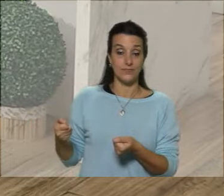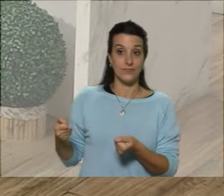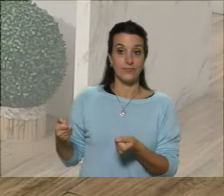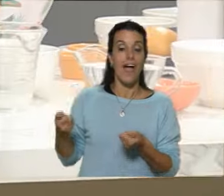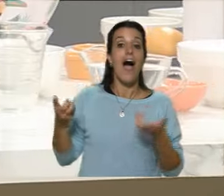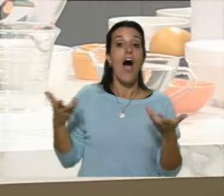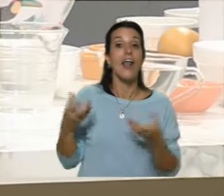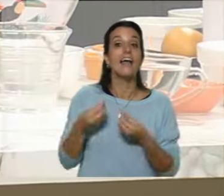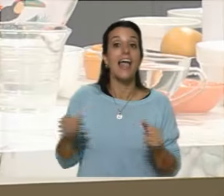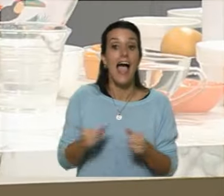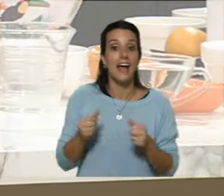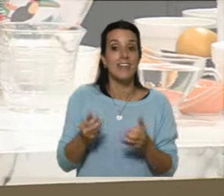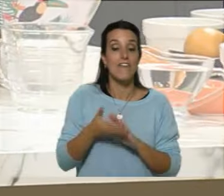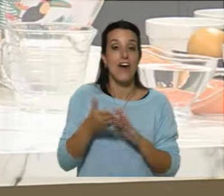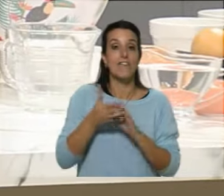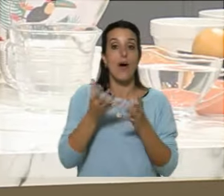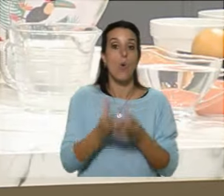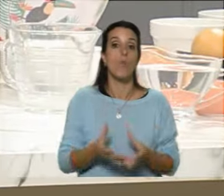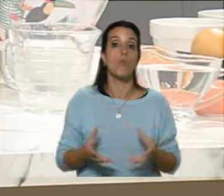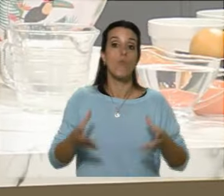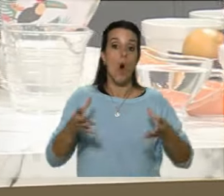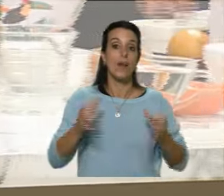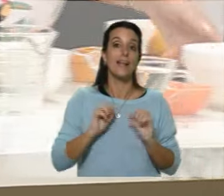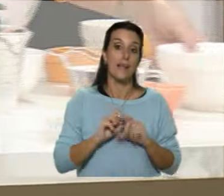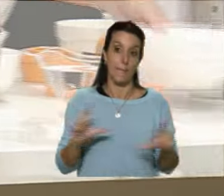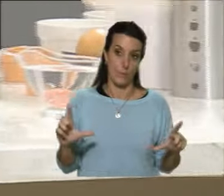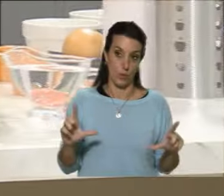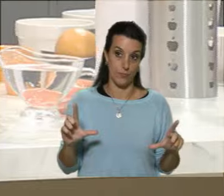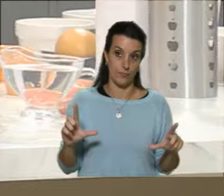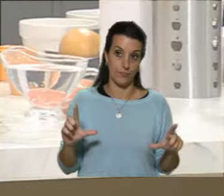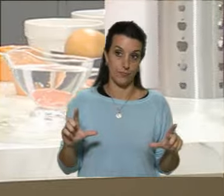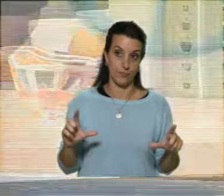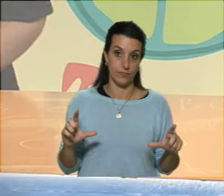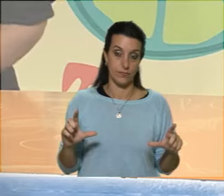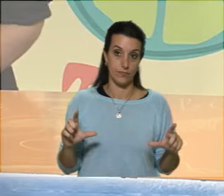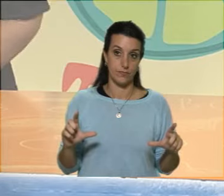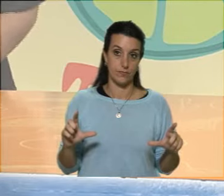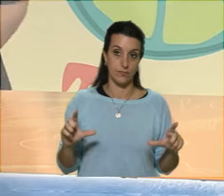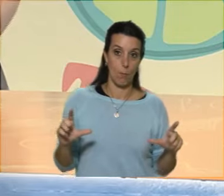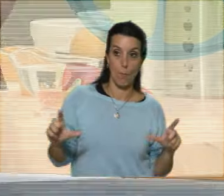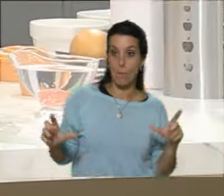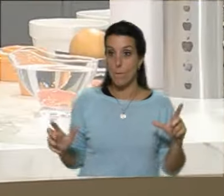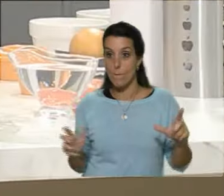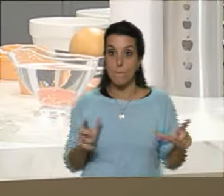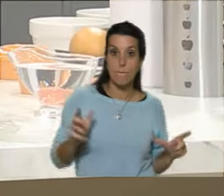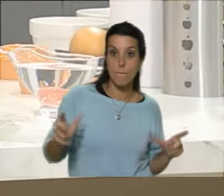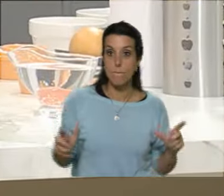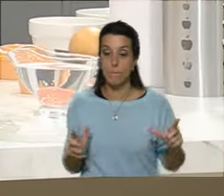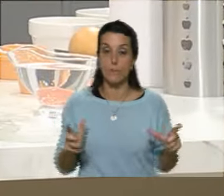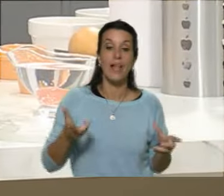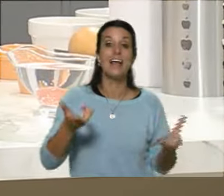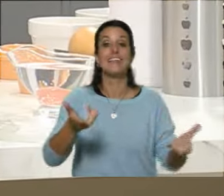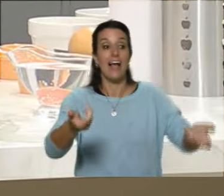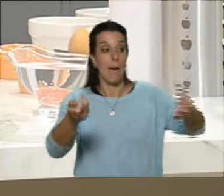Y ahora, ¿qué vamos a hacer? La vamos a colocar en un bol limpio. Estoy pensando acá, mira. La vamos a sacar por acá.